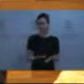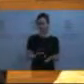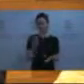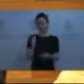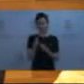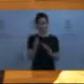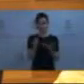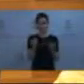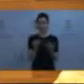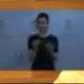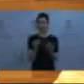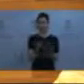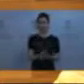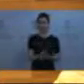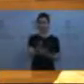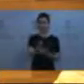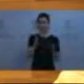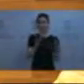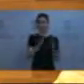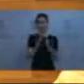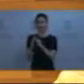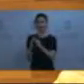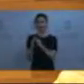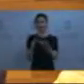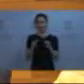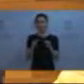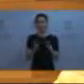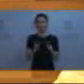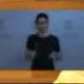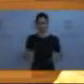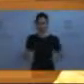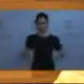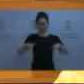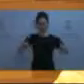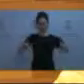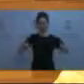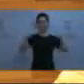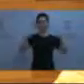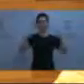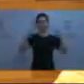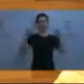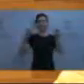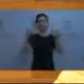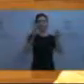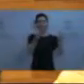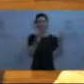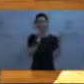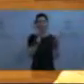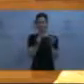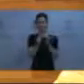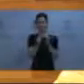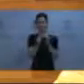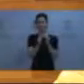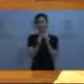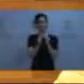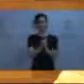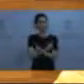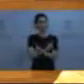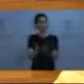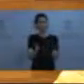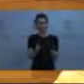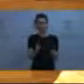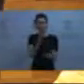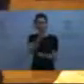es el mantenimiento de las viviendas, es decir, edificios donde no se arreglan humedades, personas que están mucho tiempo,